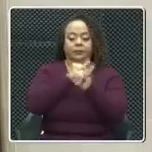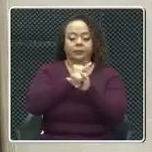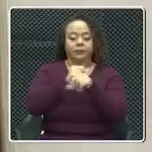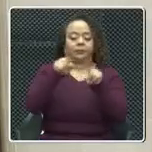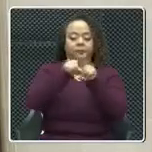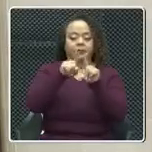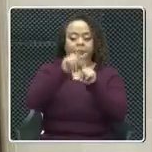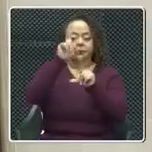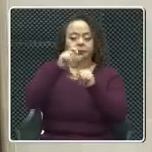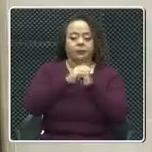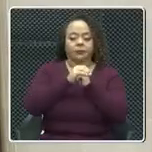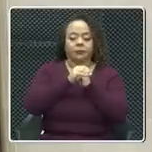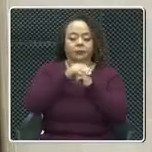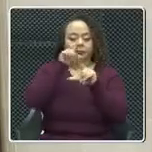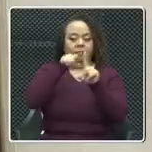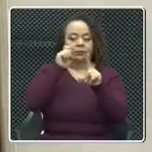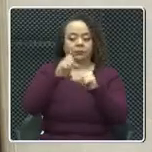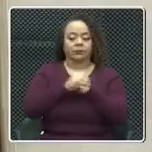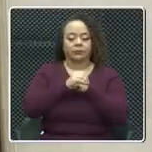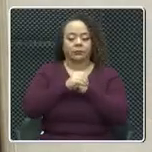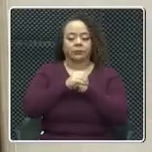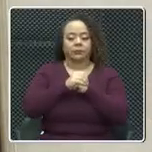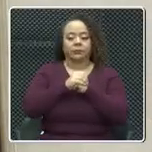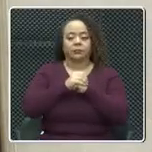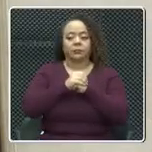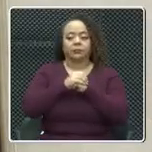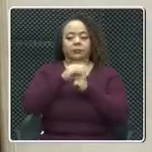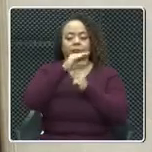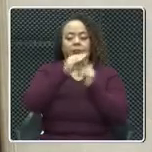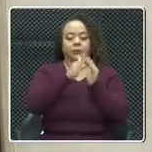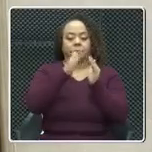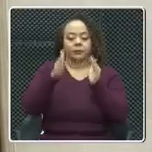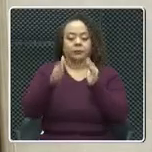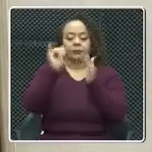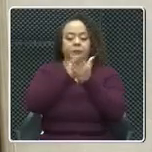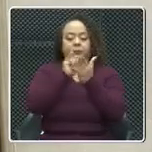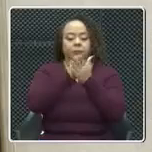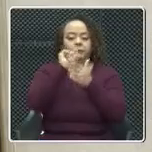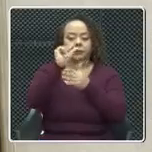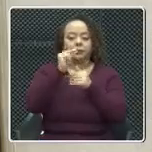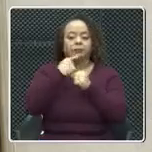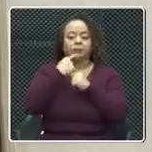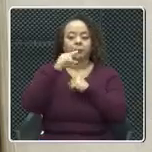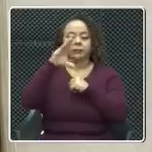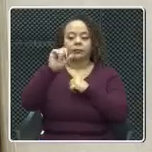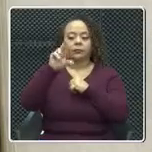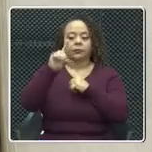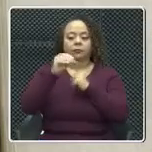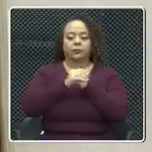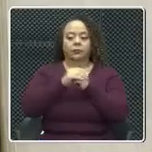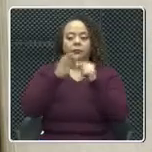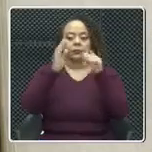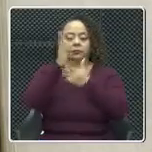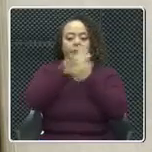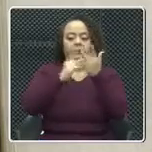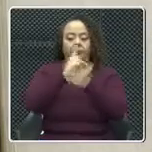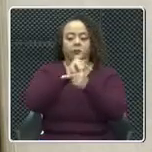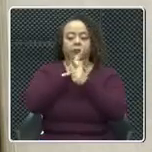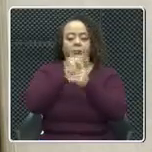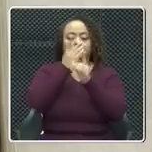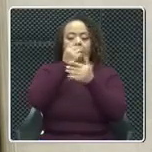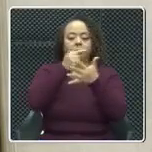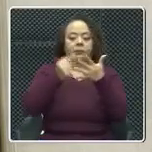tiene que tomar referencia. Ampliando un poco eso que decía Caro, digamos, en el marco preventivo de